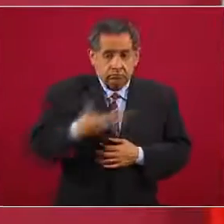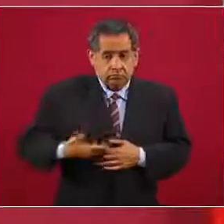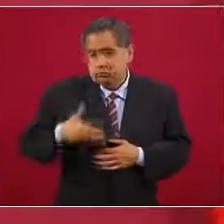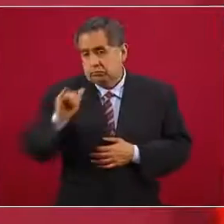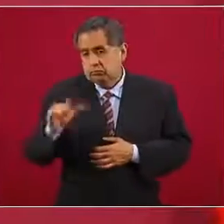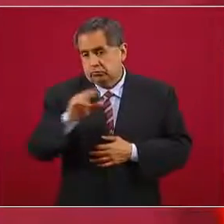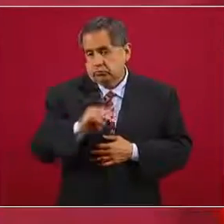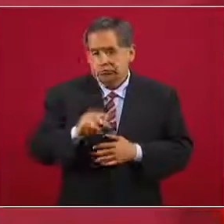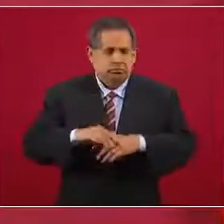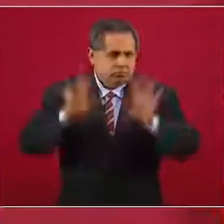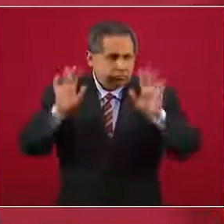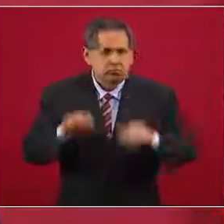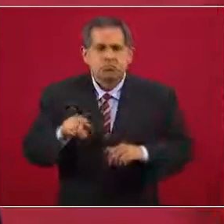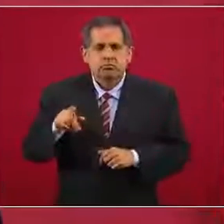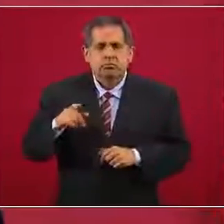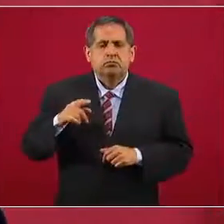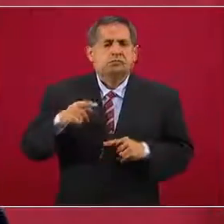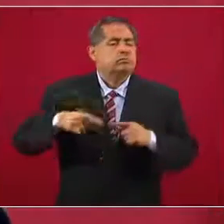y que los